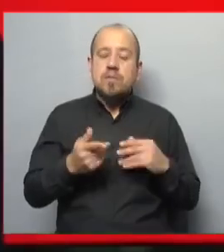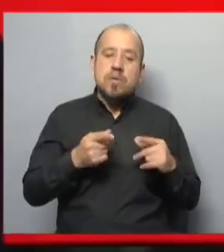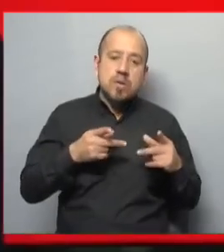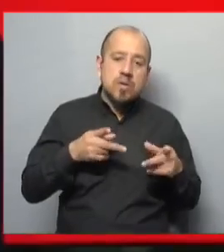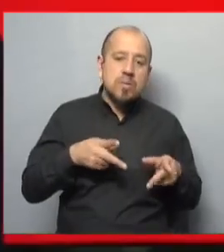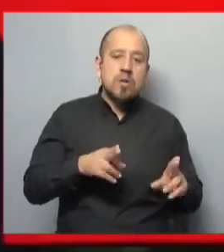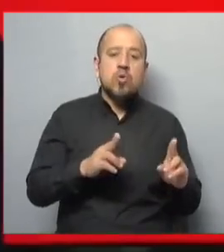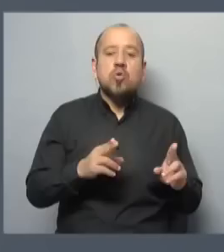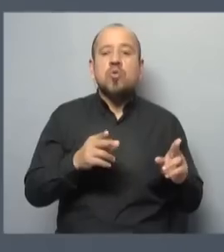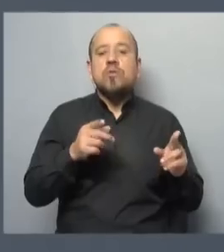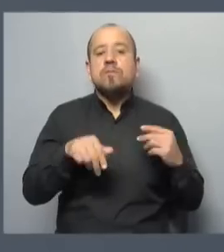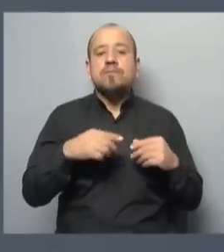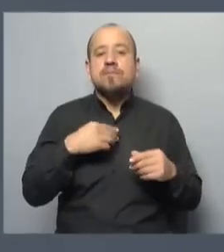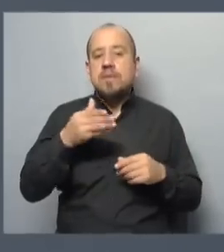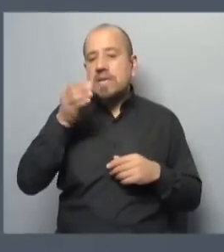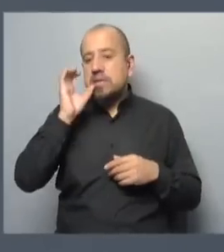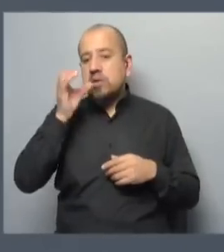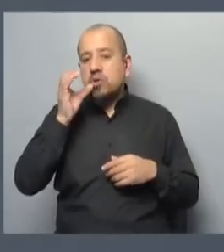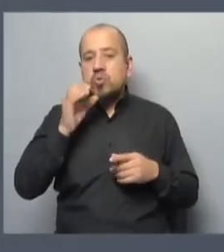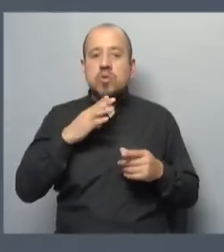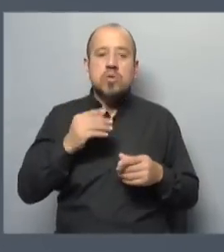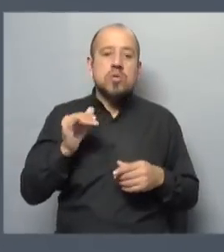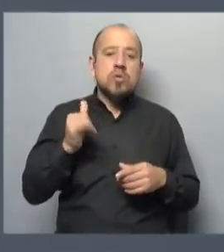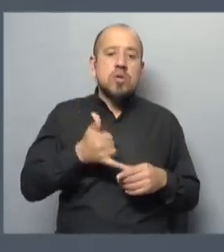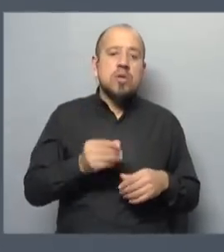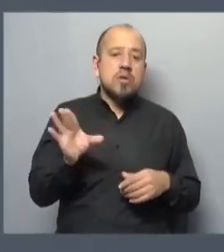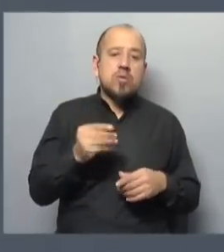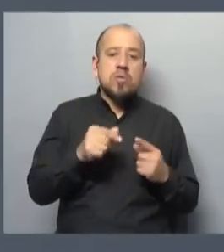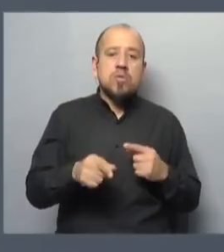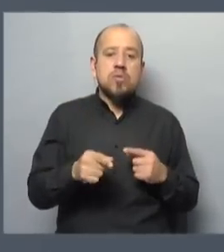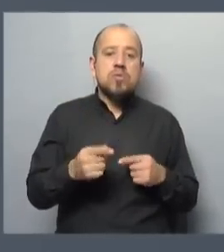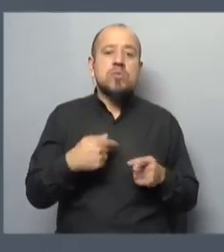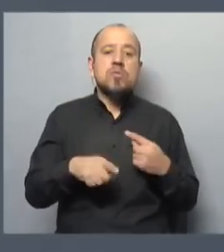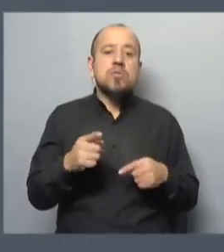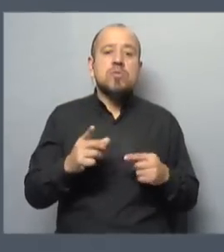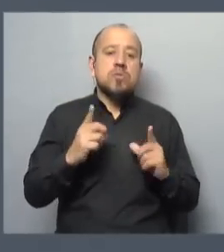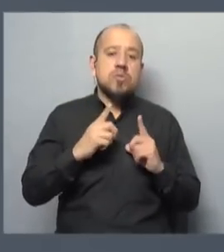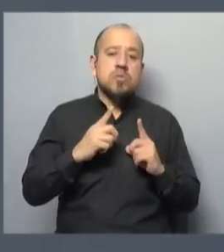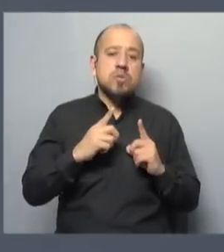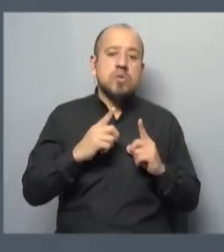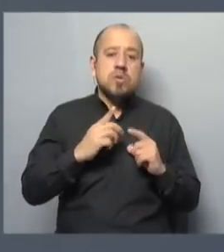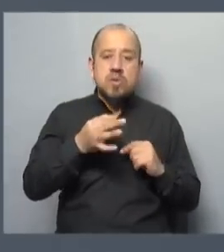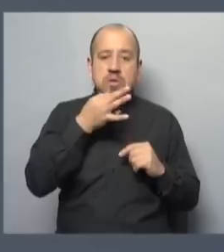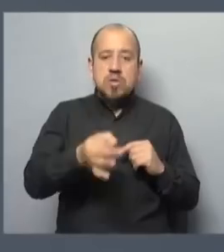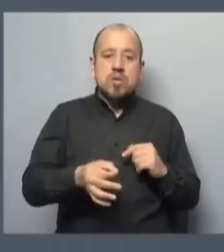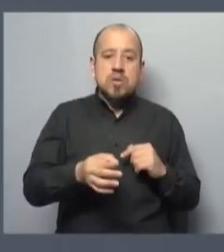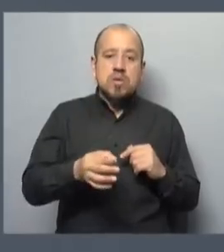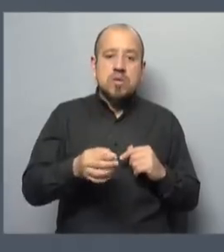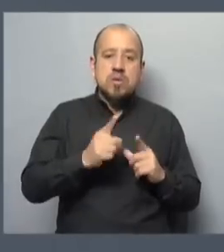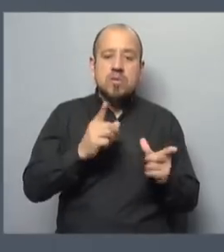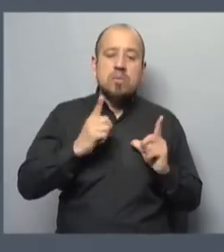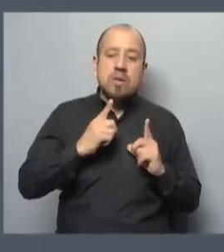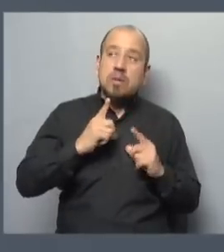los chicos se entran desayunan o sea tienen todo lo necesario todo no esperes siempre siempre decíamos no esperen estar allá